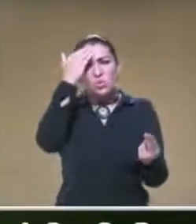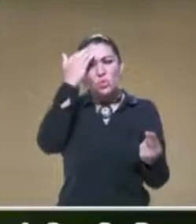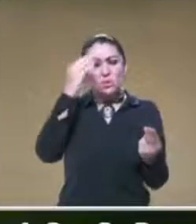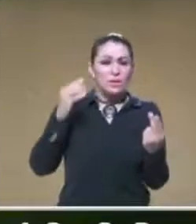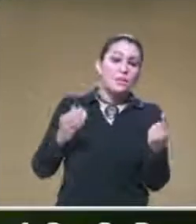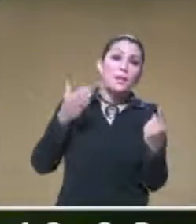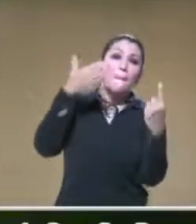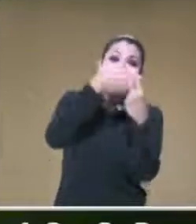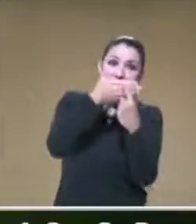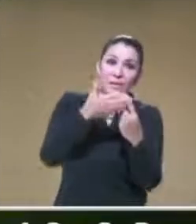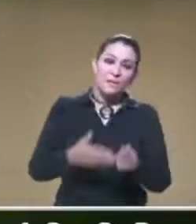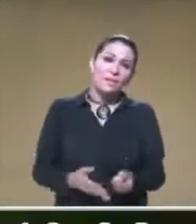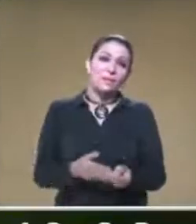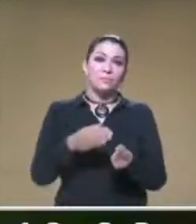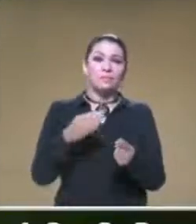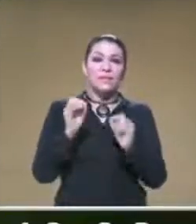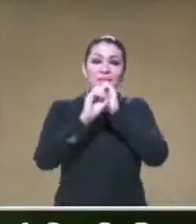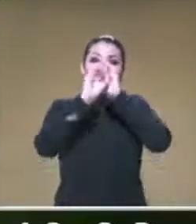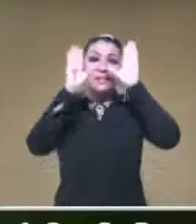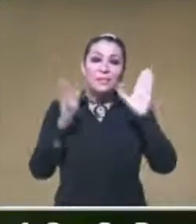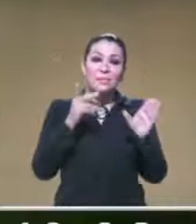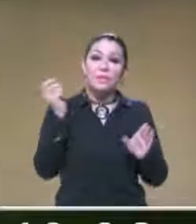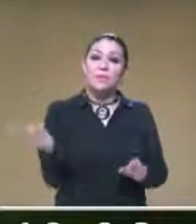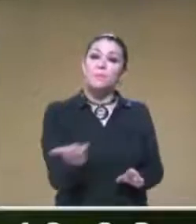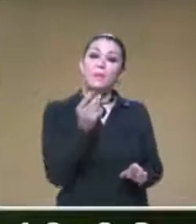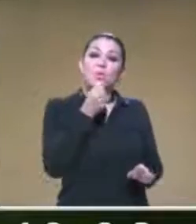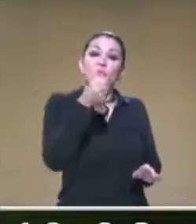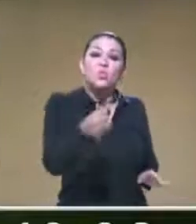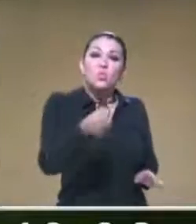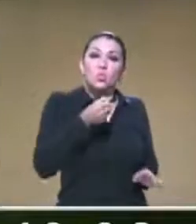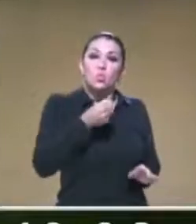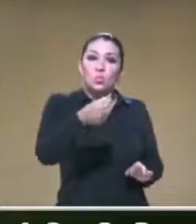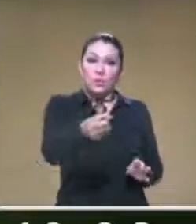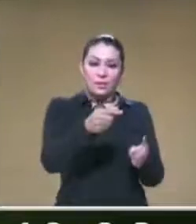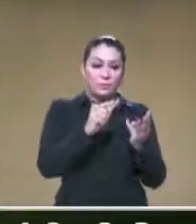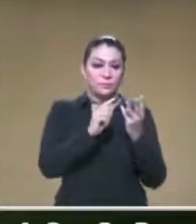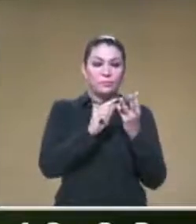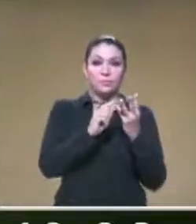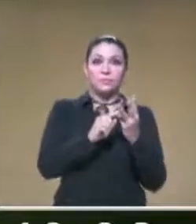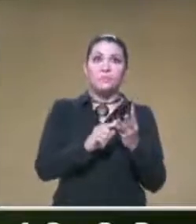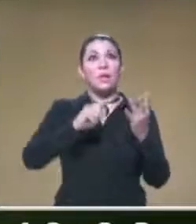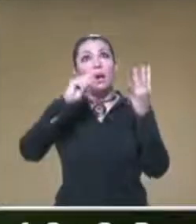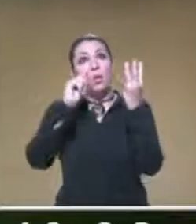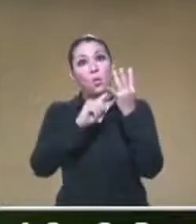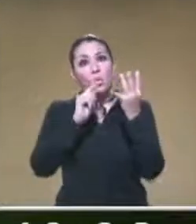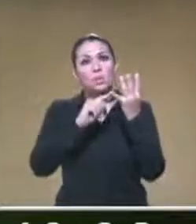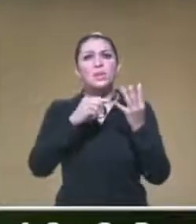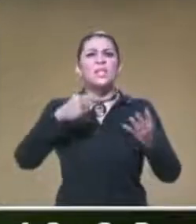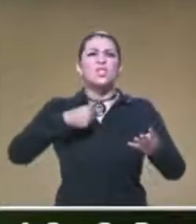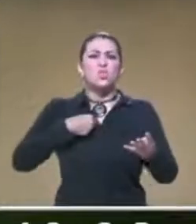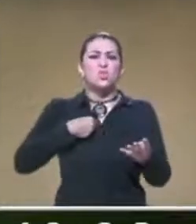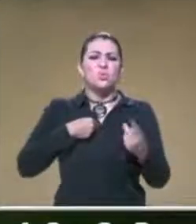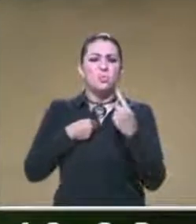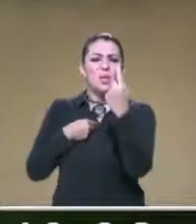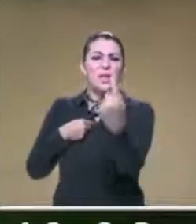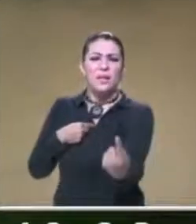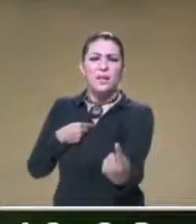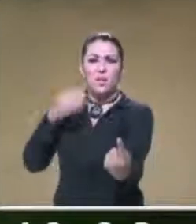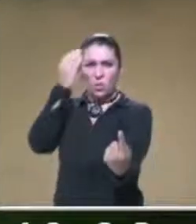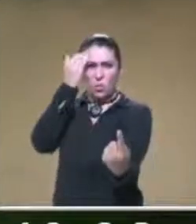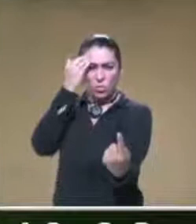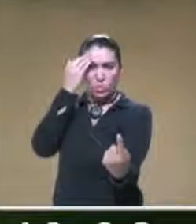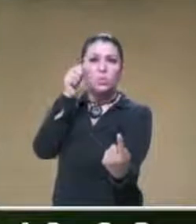vamos a preguntar al especialista. ¿Qué conozco yo sobre el entrevistado? Yo debo tener un